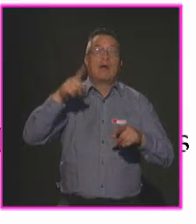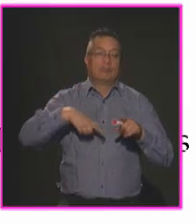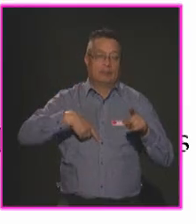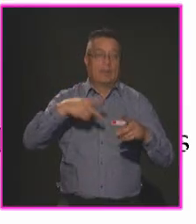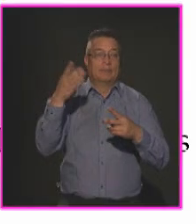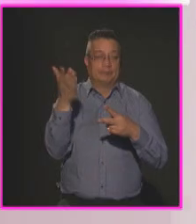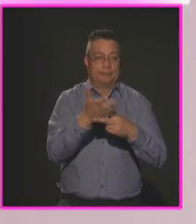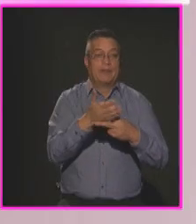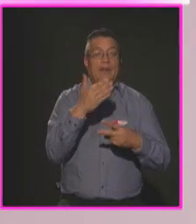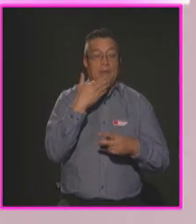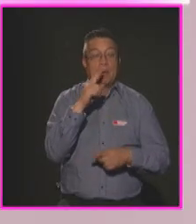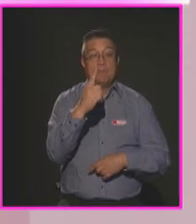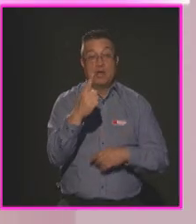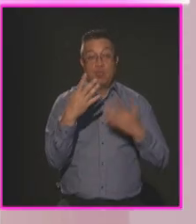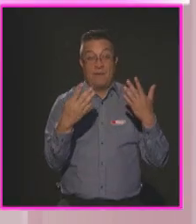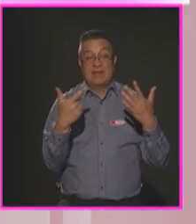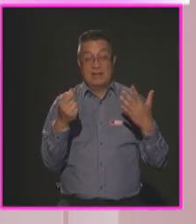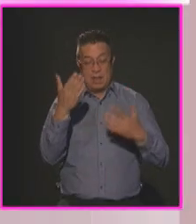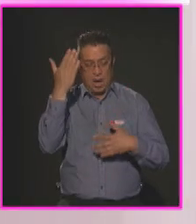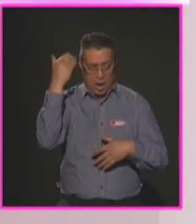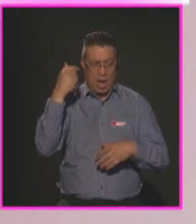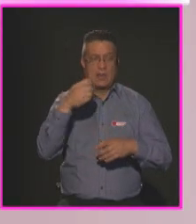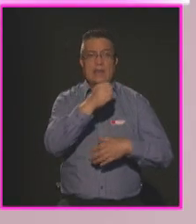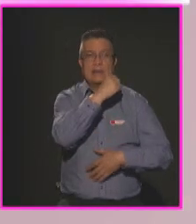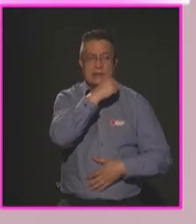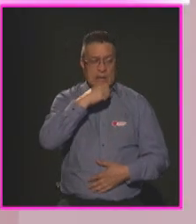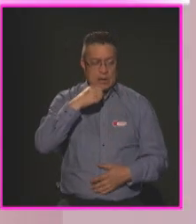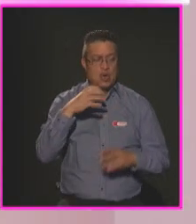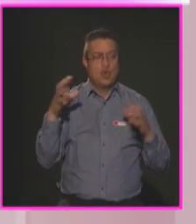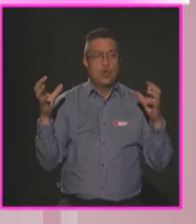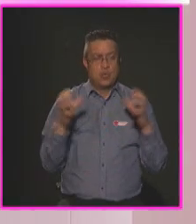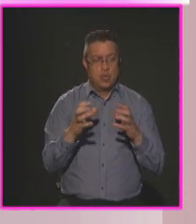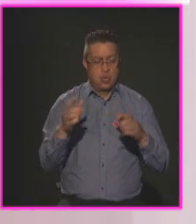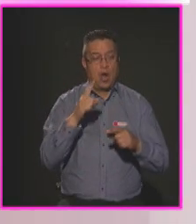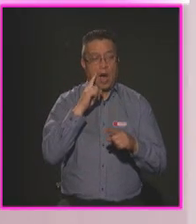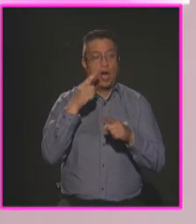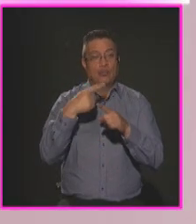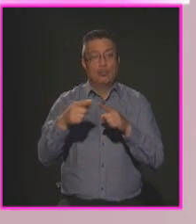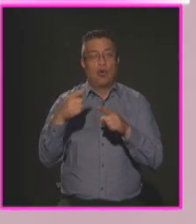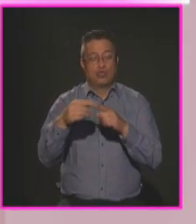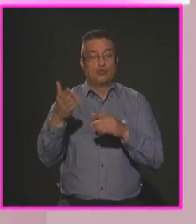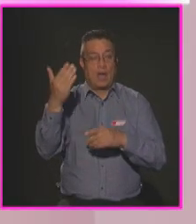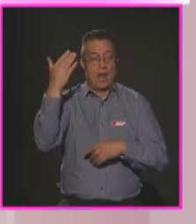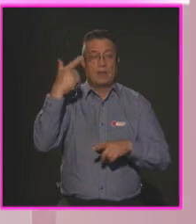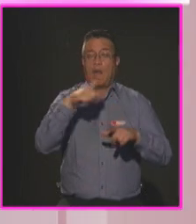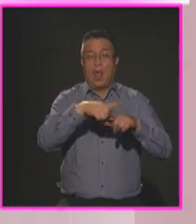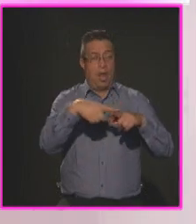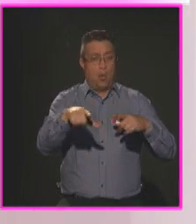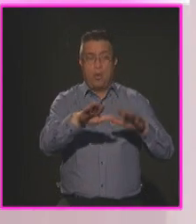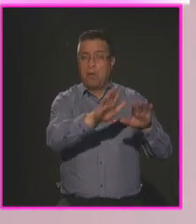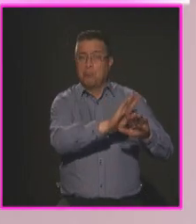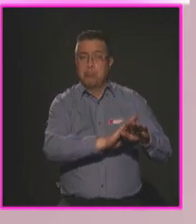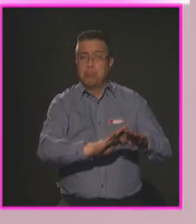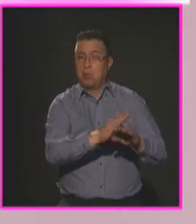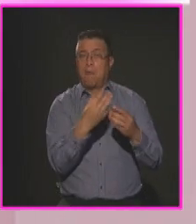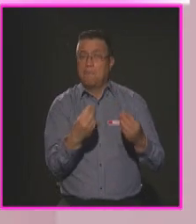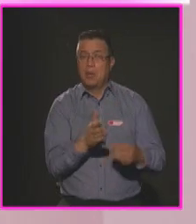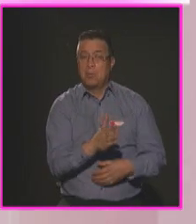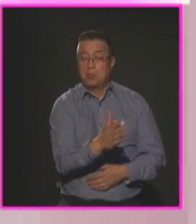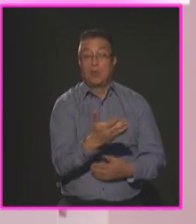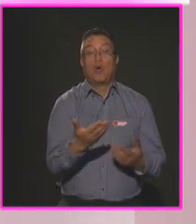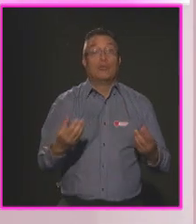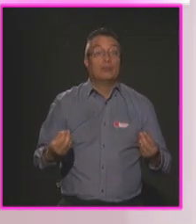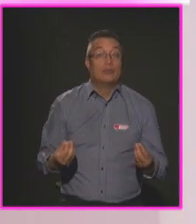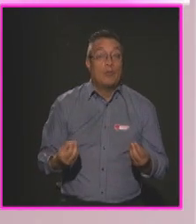de 1970 hubo sequías importantes, una mucho más persistente que la mega sequía, y la laguna nunca desapareció.